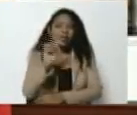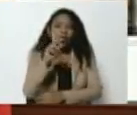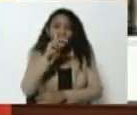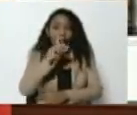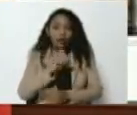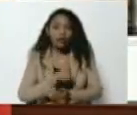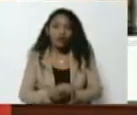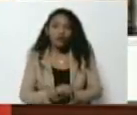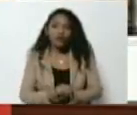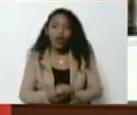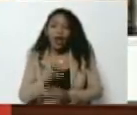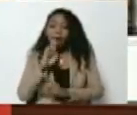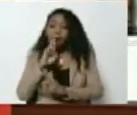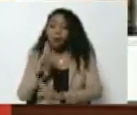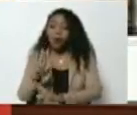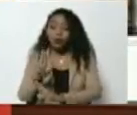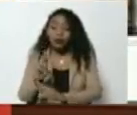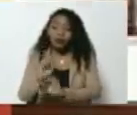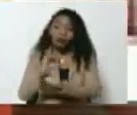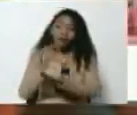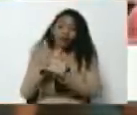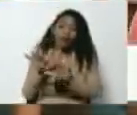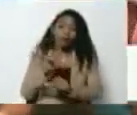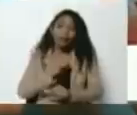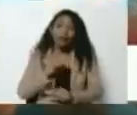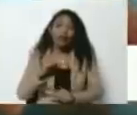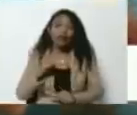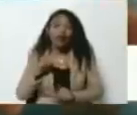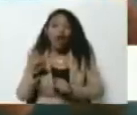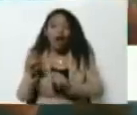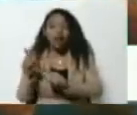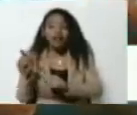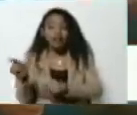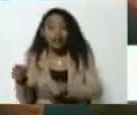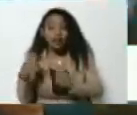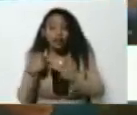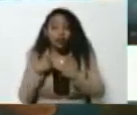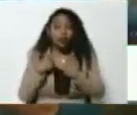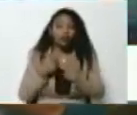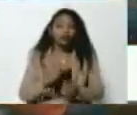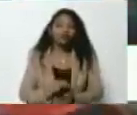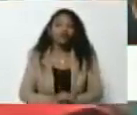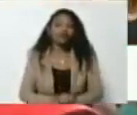años. Fue la respuesta sincera, privada, allí entre ellos y yo.